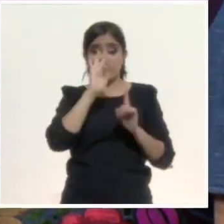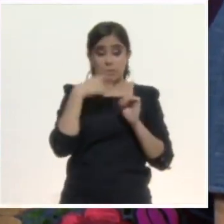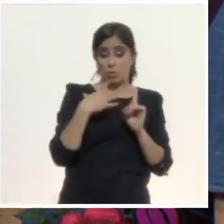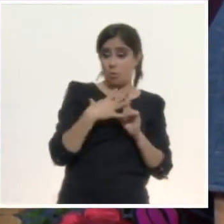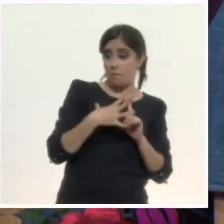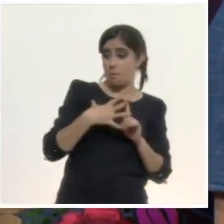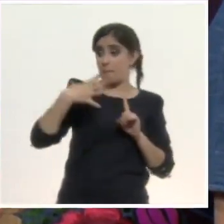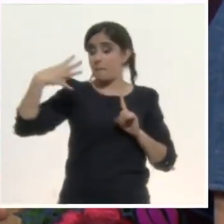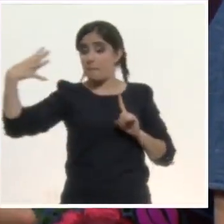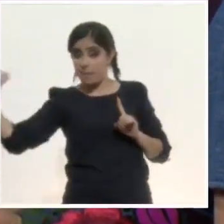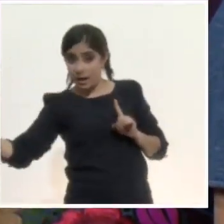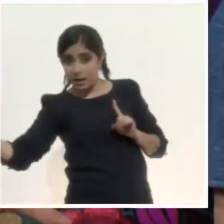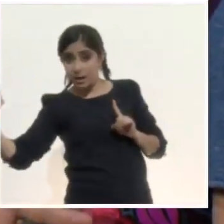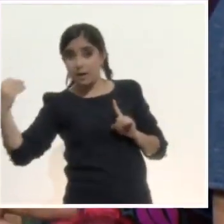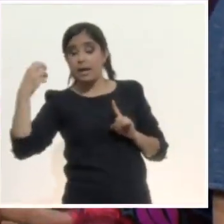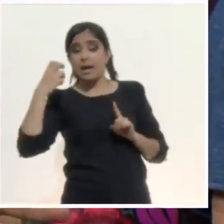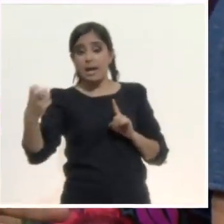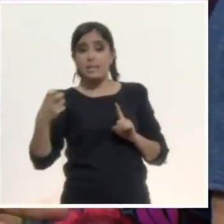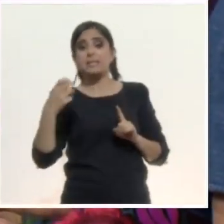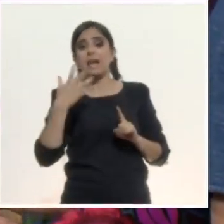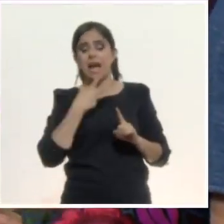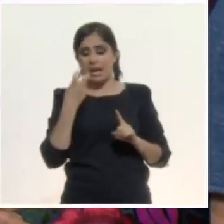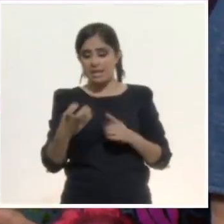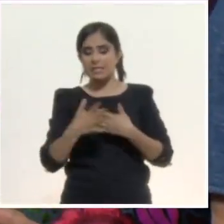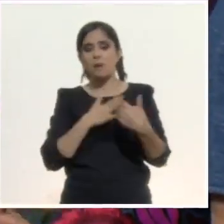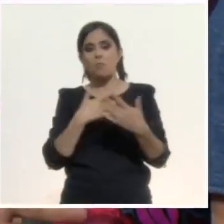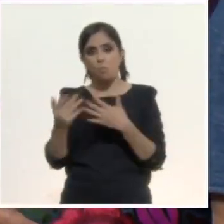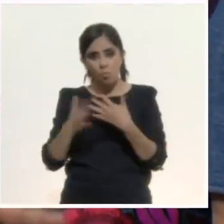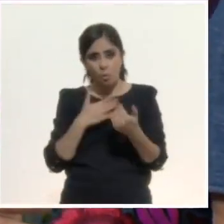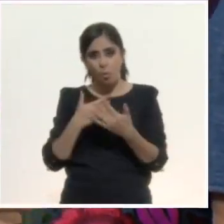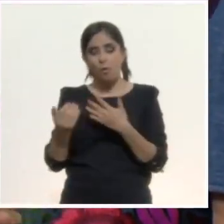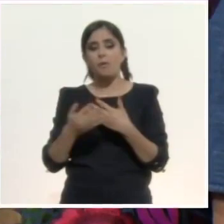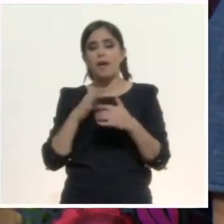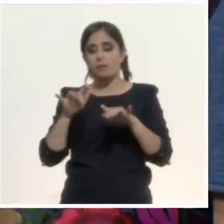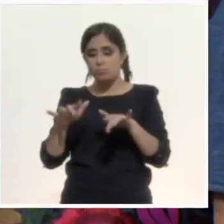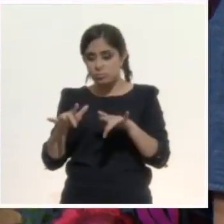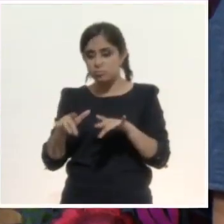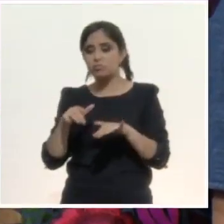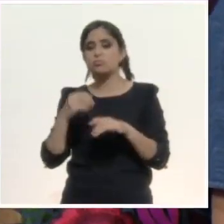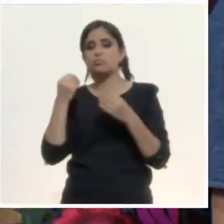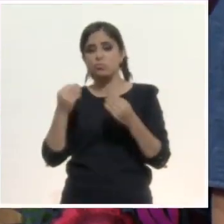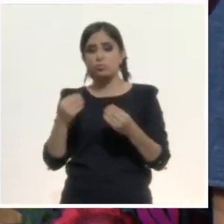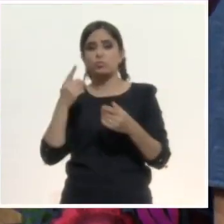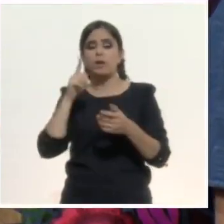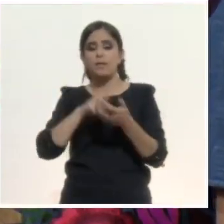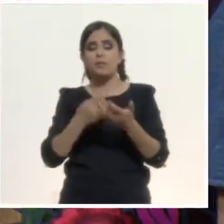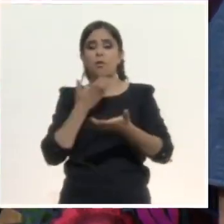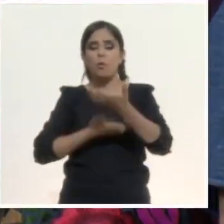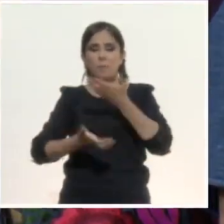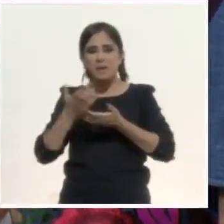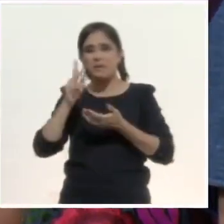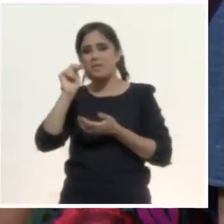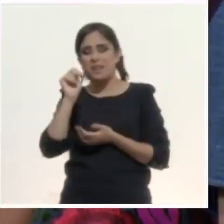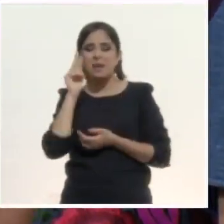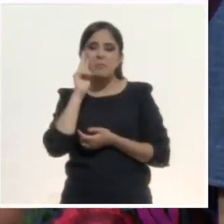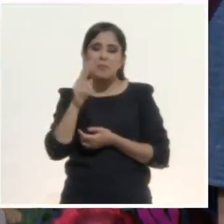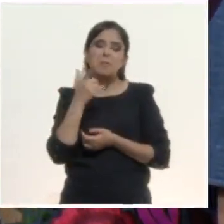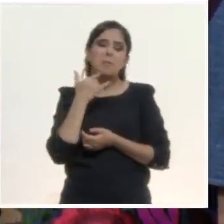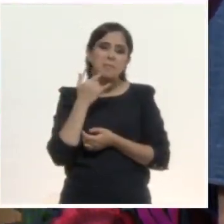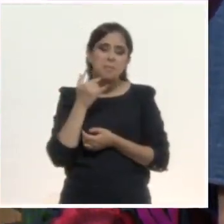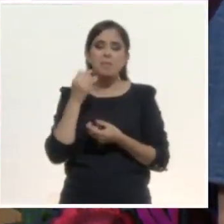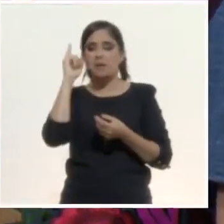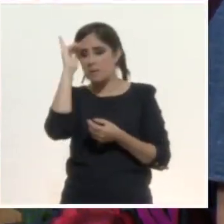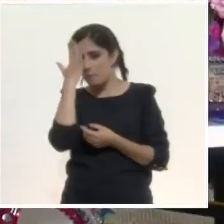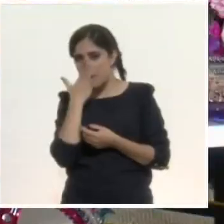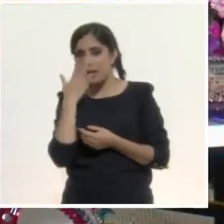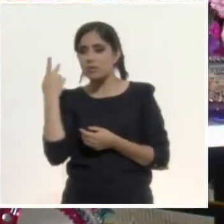arte popular mexicano es hacia esta era digital. Cada vez son más los comerciales en animación utilizando elementos